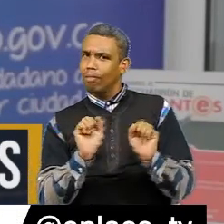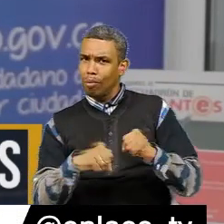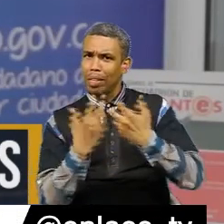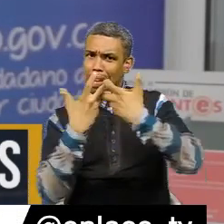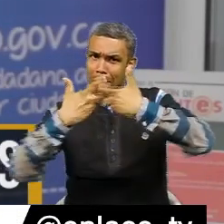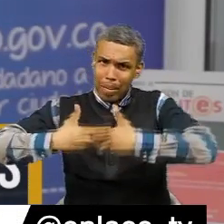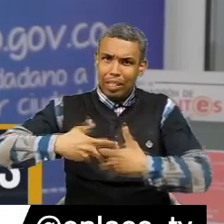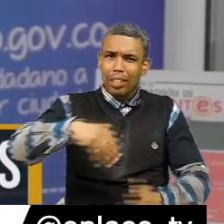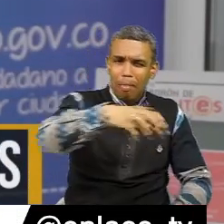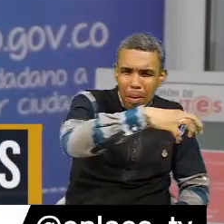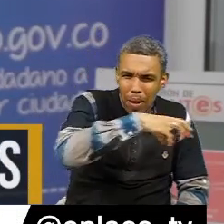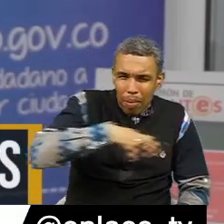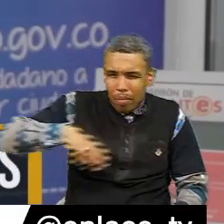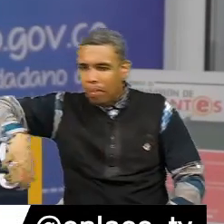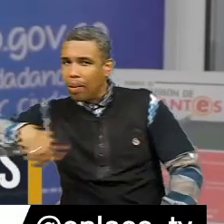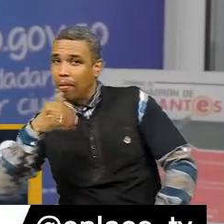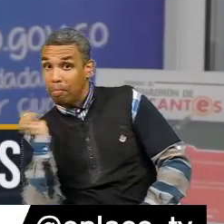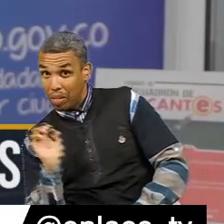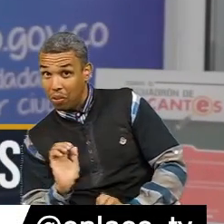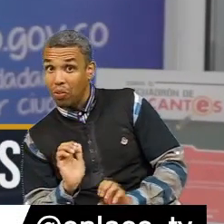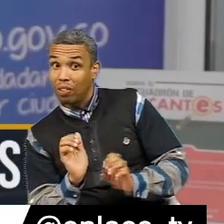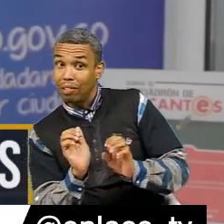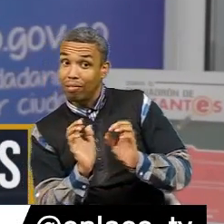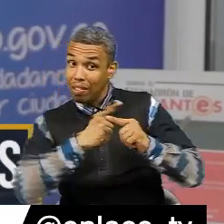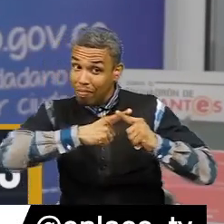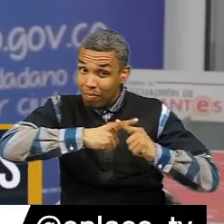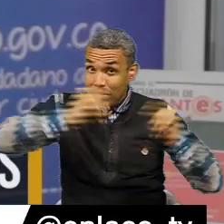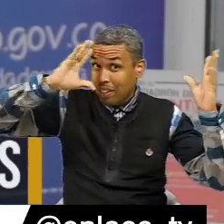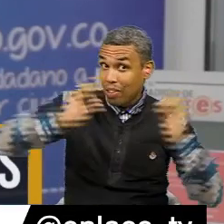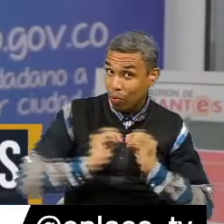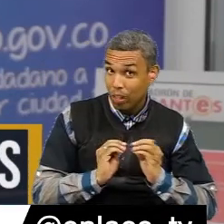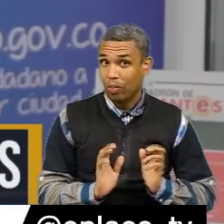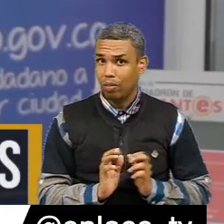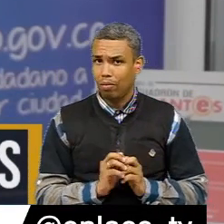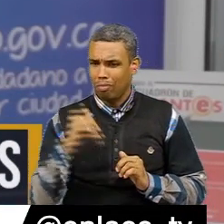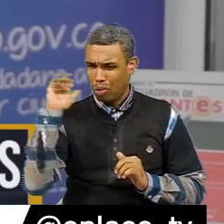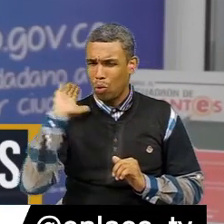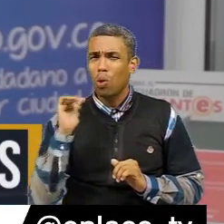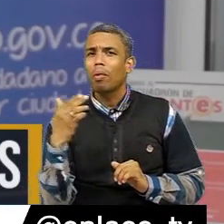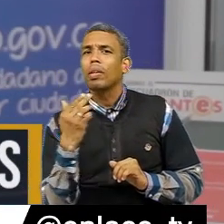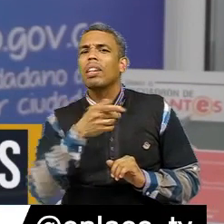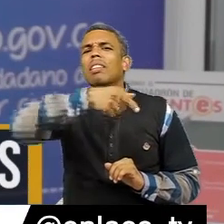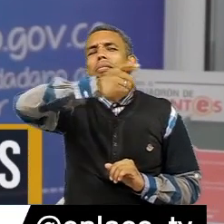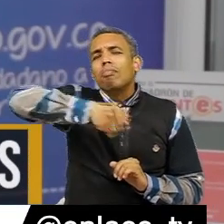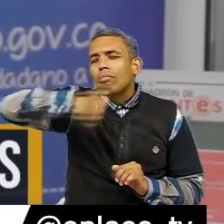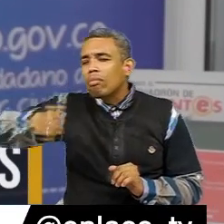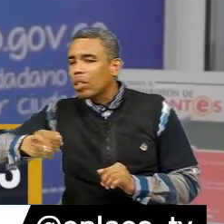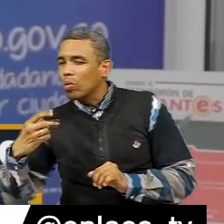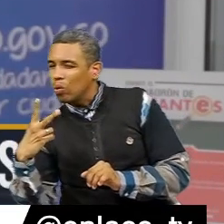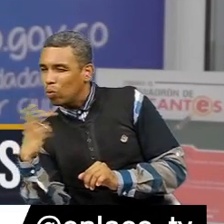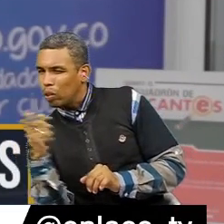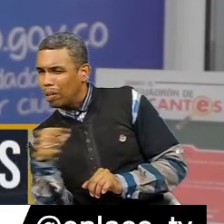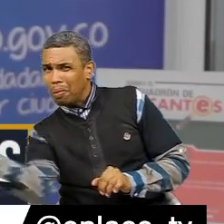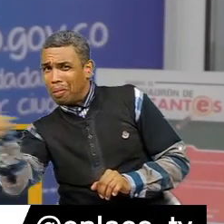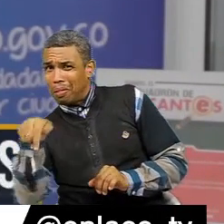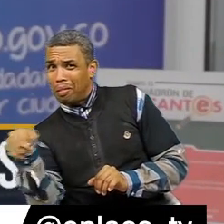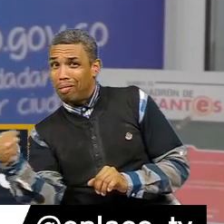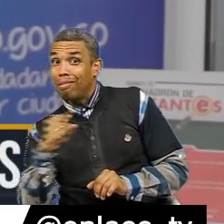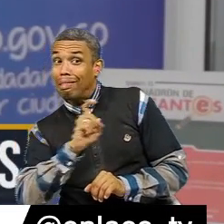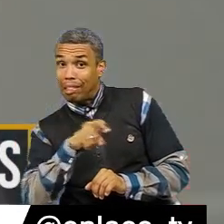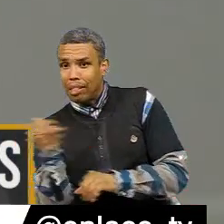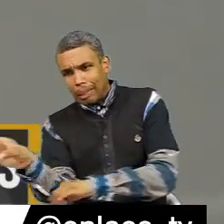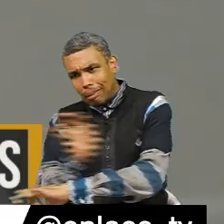y se vinculen al programa 40.000 primeros empleos. Tenemos todavía 200 cupos disponibles que estamos esperando que ustedes como empresarios